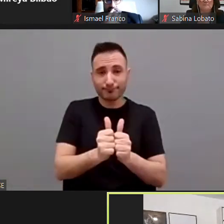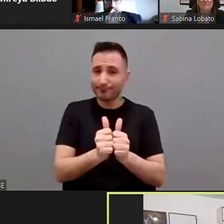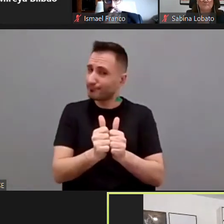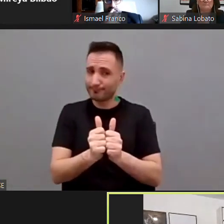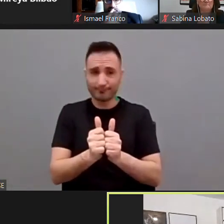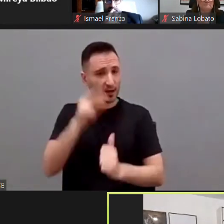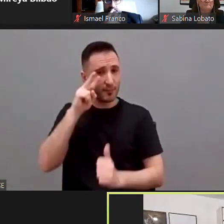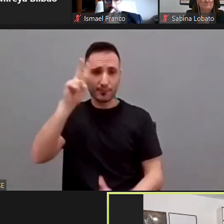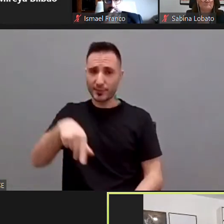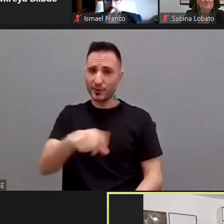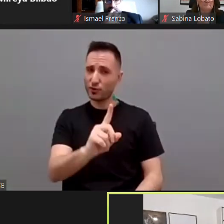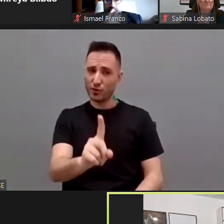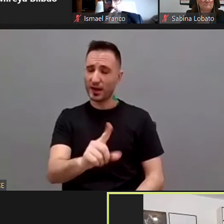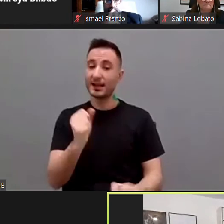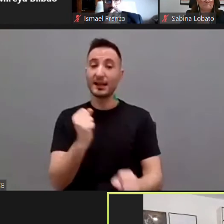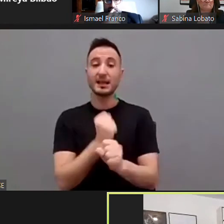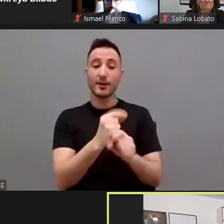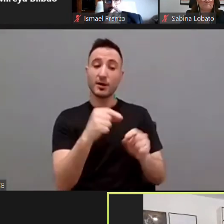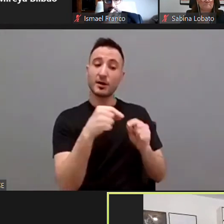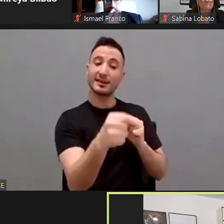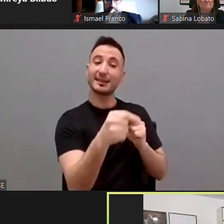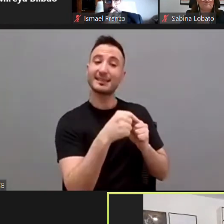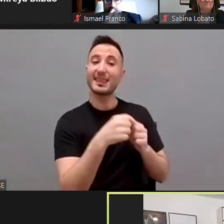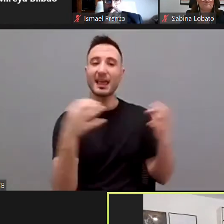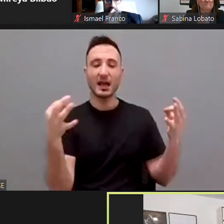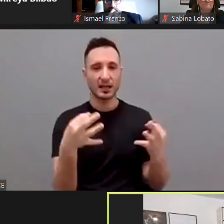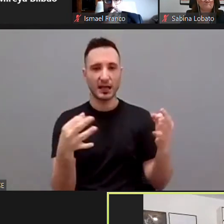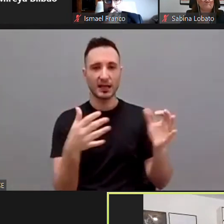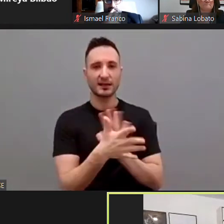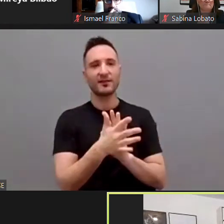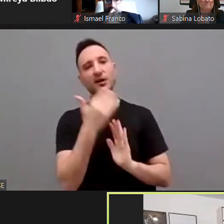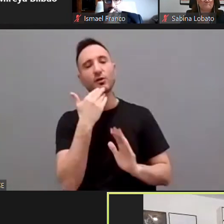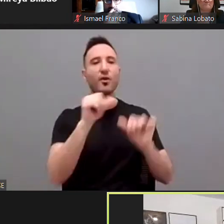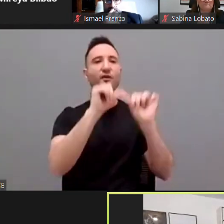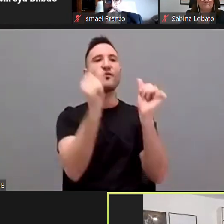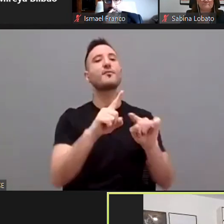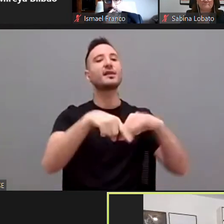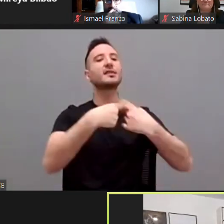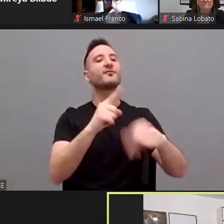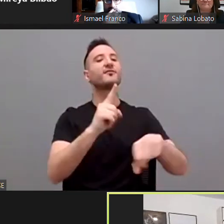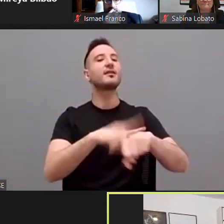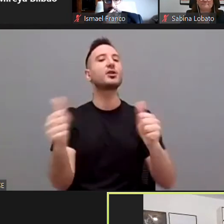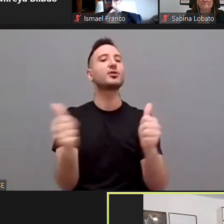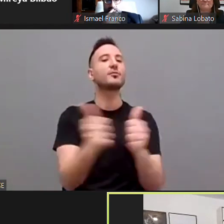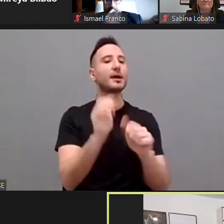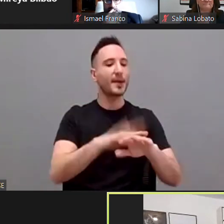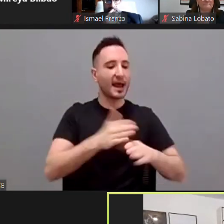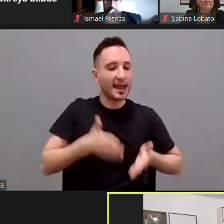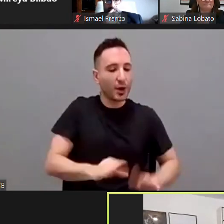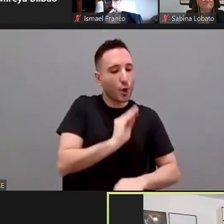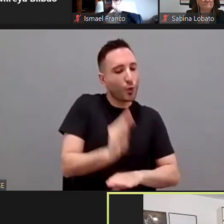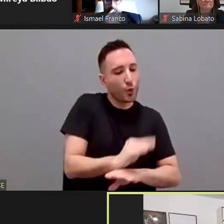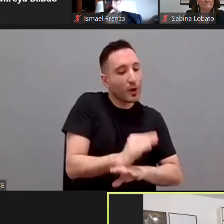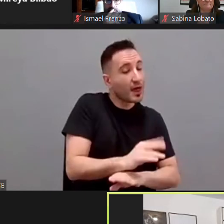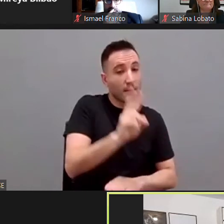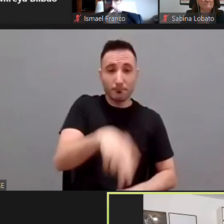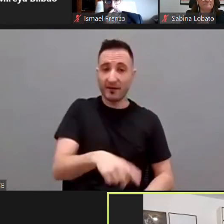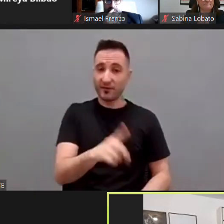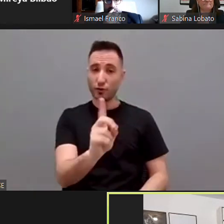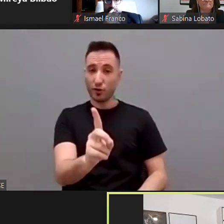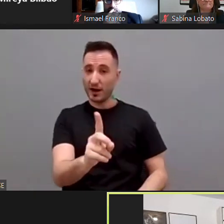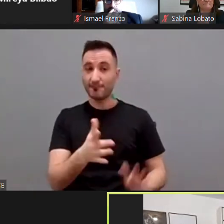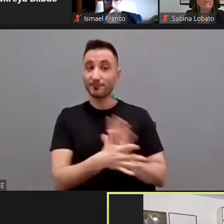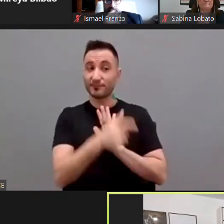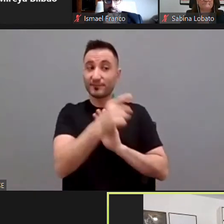hasta ahora no ha sido teletrabajar, porque el teletrabajo no es una medida de conciliación para cuidar a tus hijos y a tus hijas. Si eso ocurre así y si eso